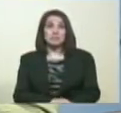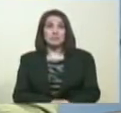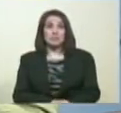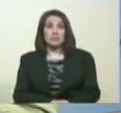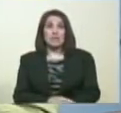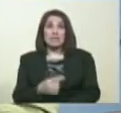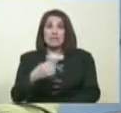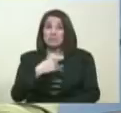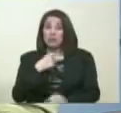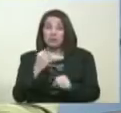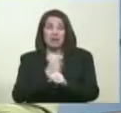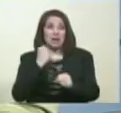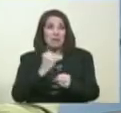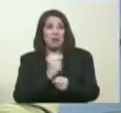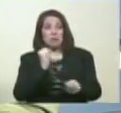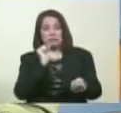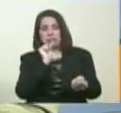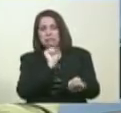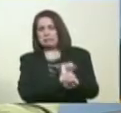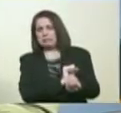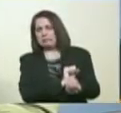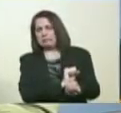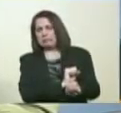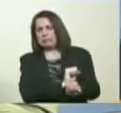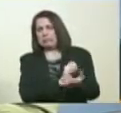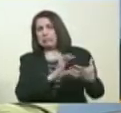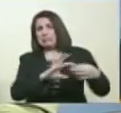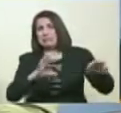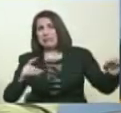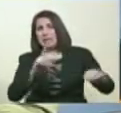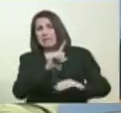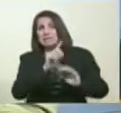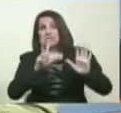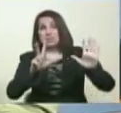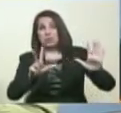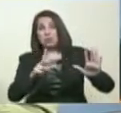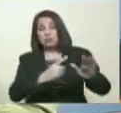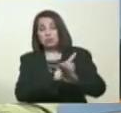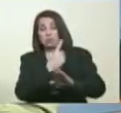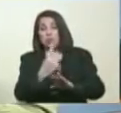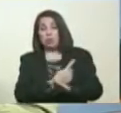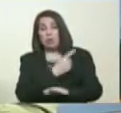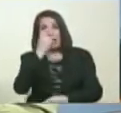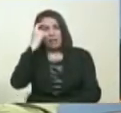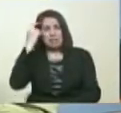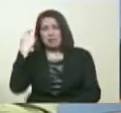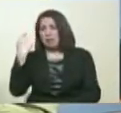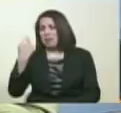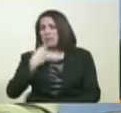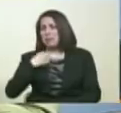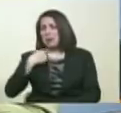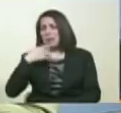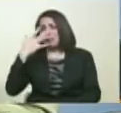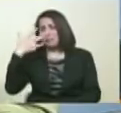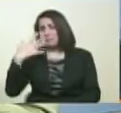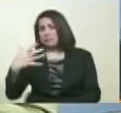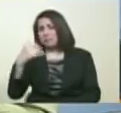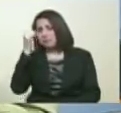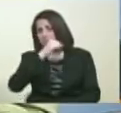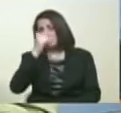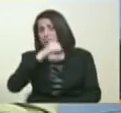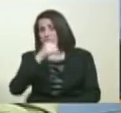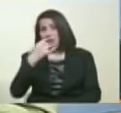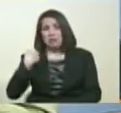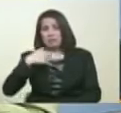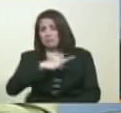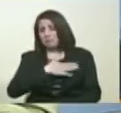Hacía trabajo esclavo. Trabajaba 18 horas al día. Me pagaban lo que le daba la gana y cuando ellos